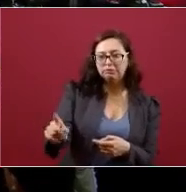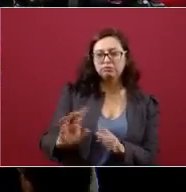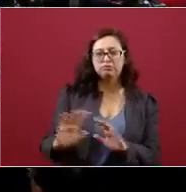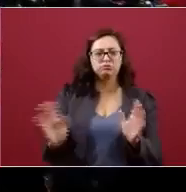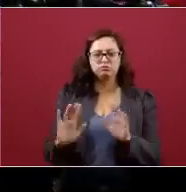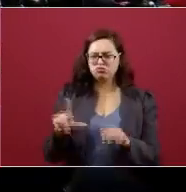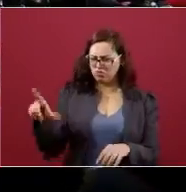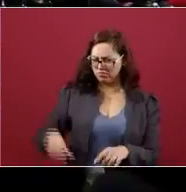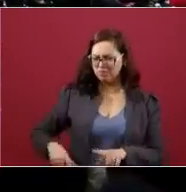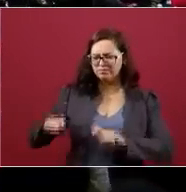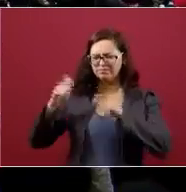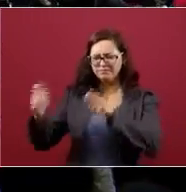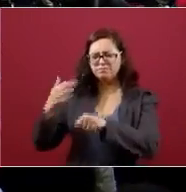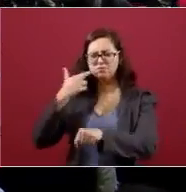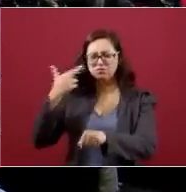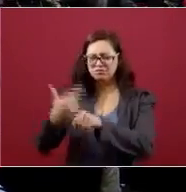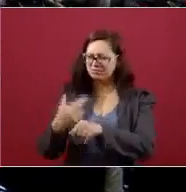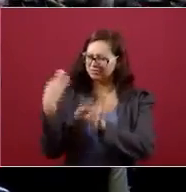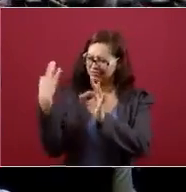A ver, vamos allá.